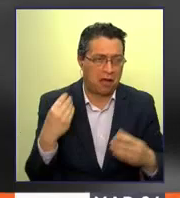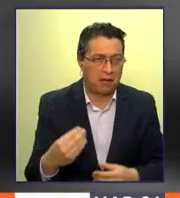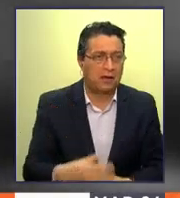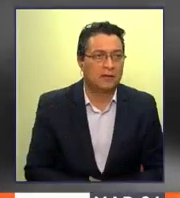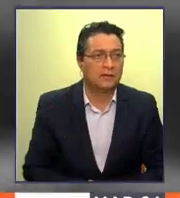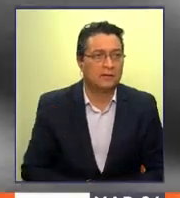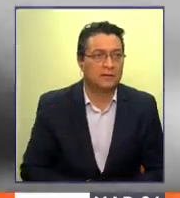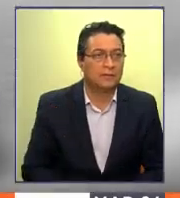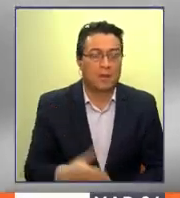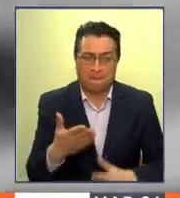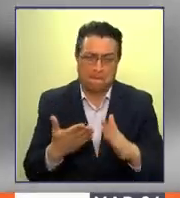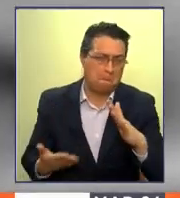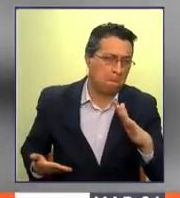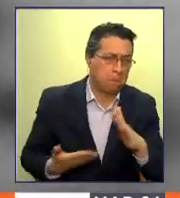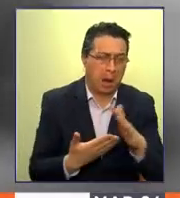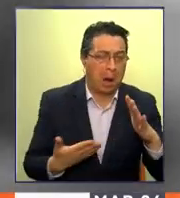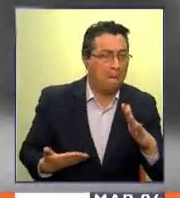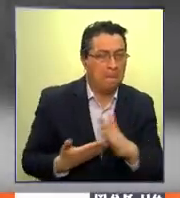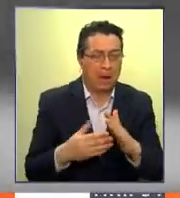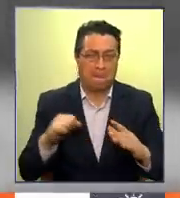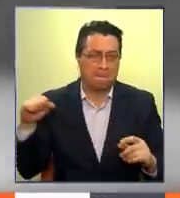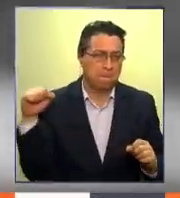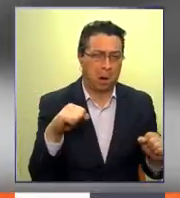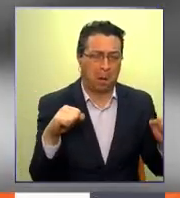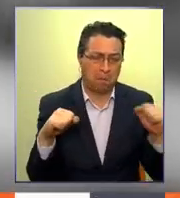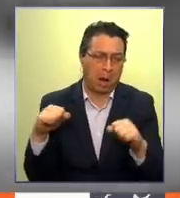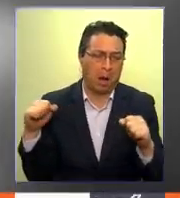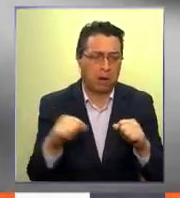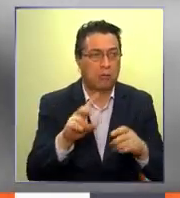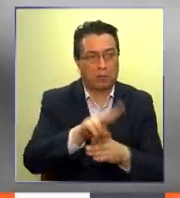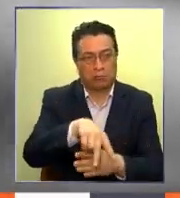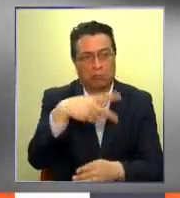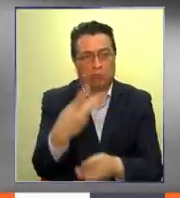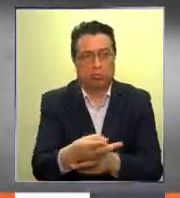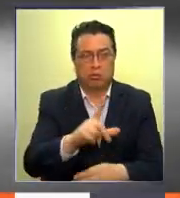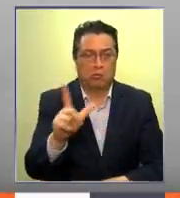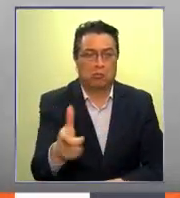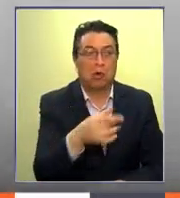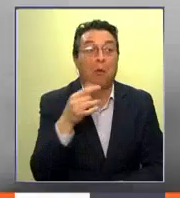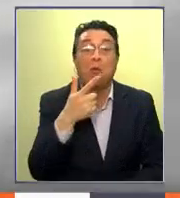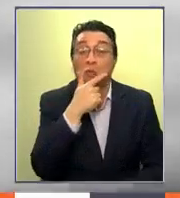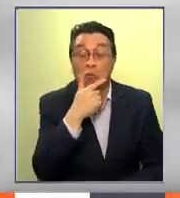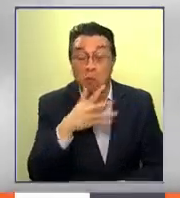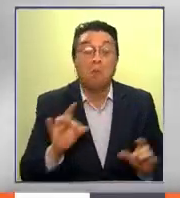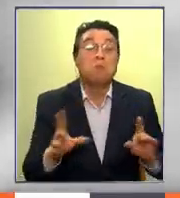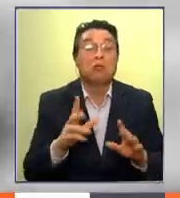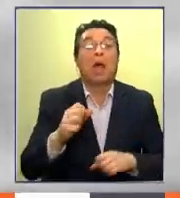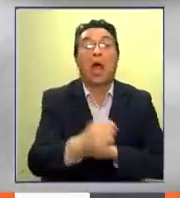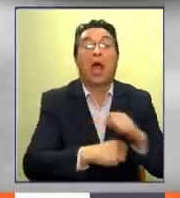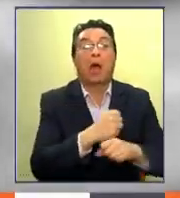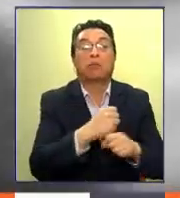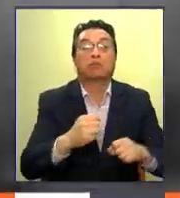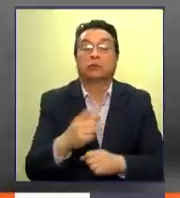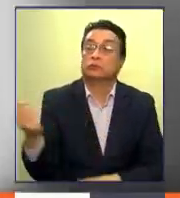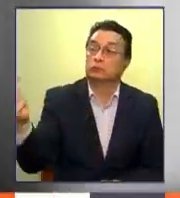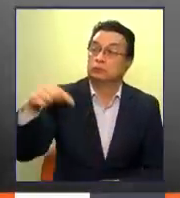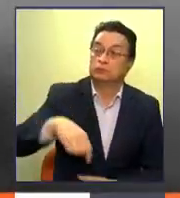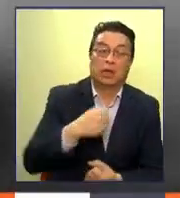A punta de patadas y golpes de todo tipo los mantuvieron en el suelo. Por las dudas los amarraron hasta que llegó